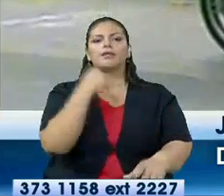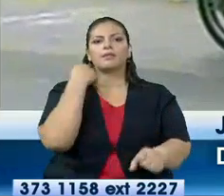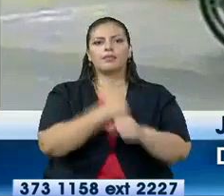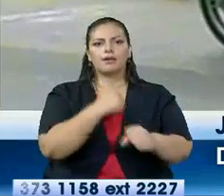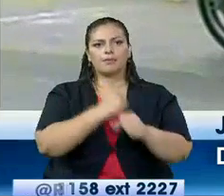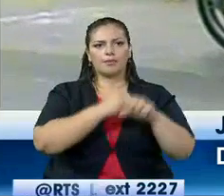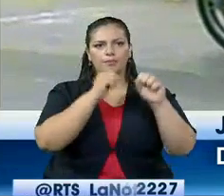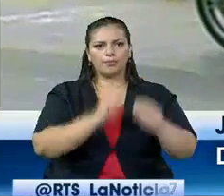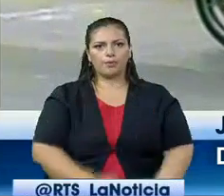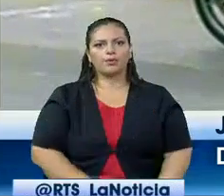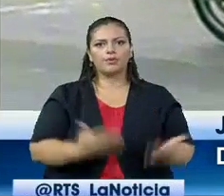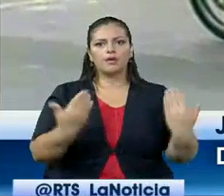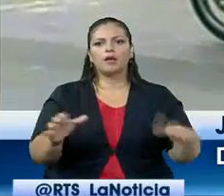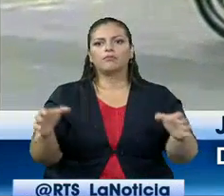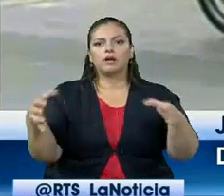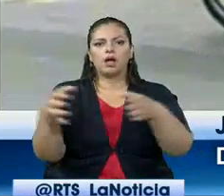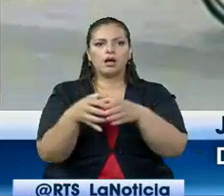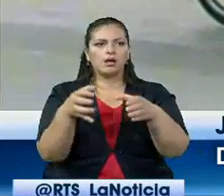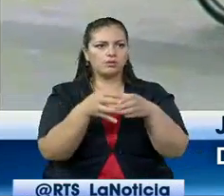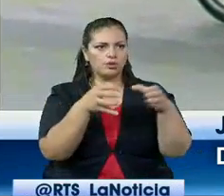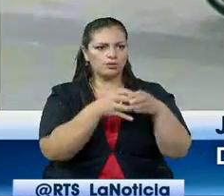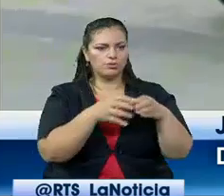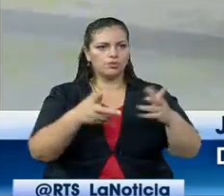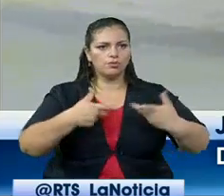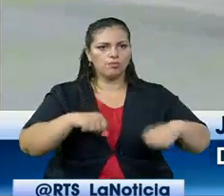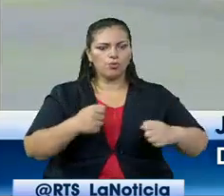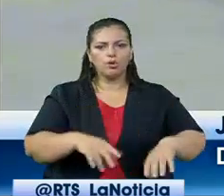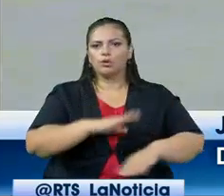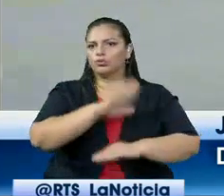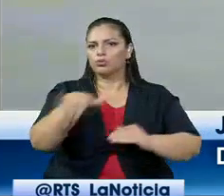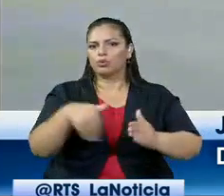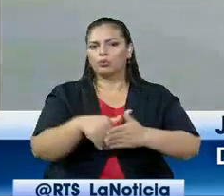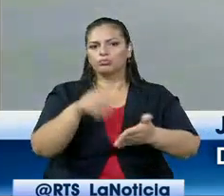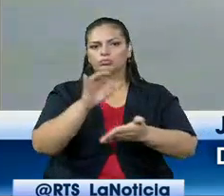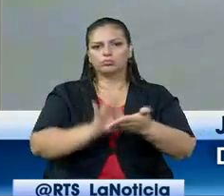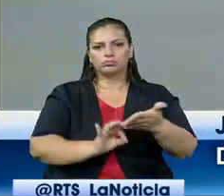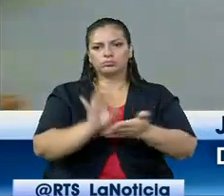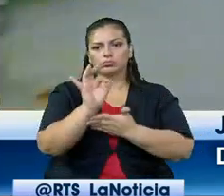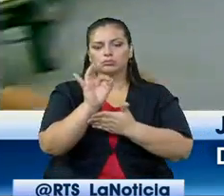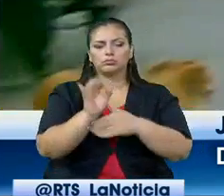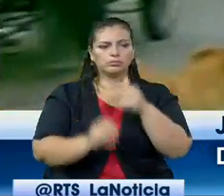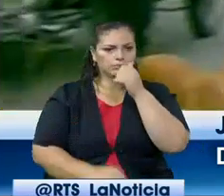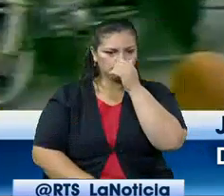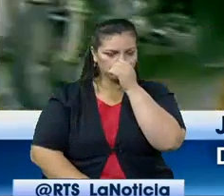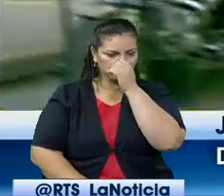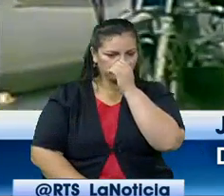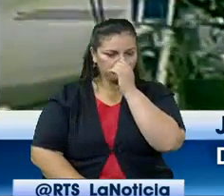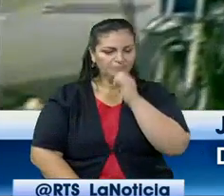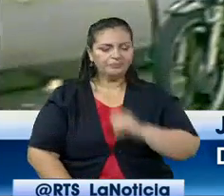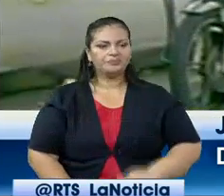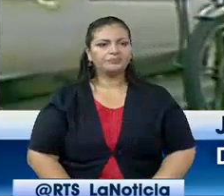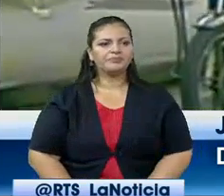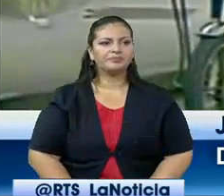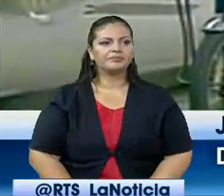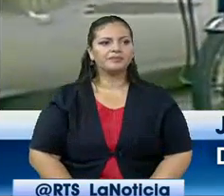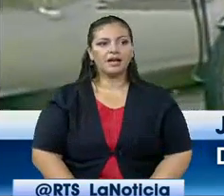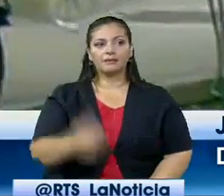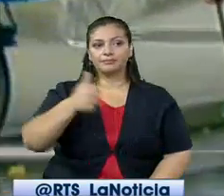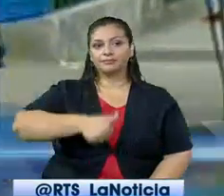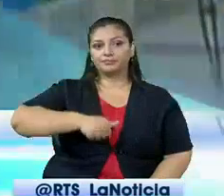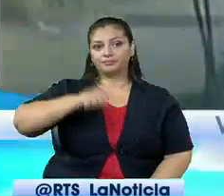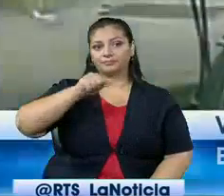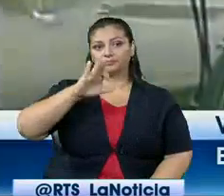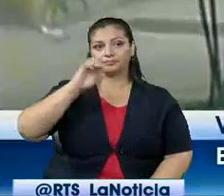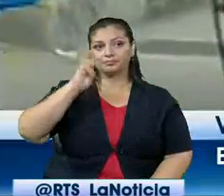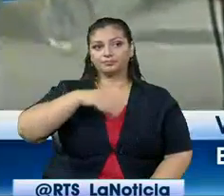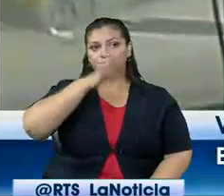de las cooperativas y ellos ya también, luego de la legalización de la misma, su